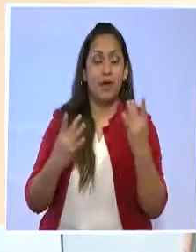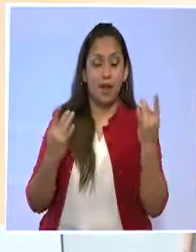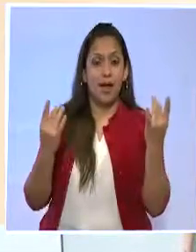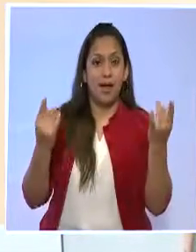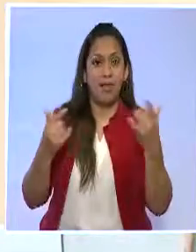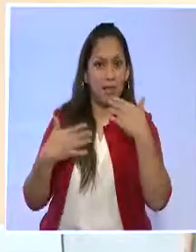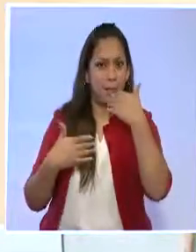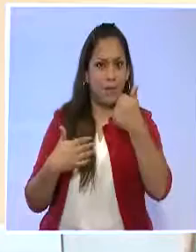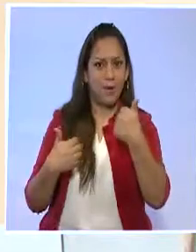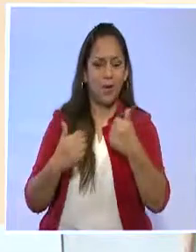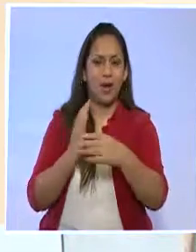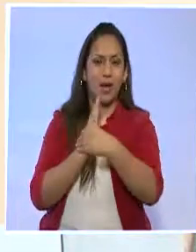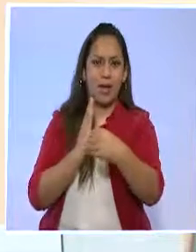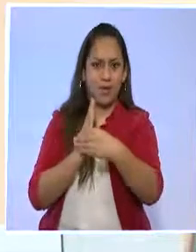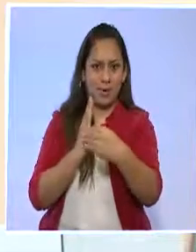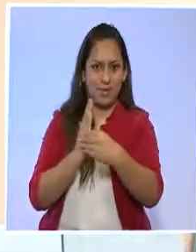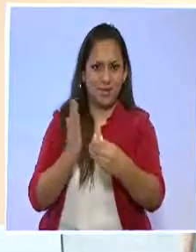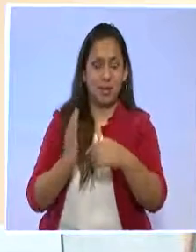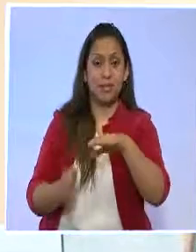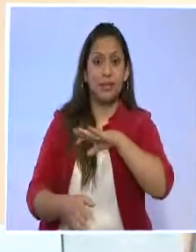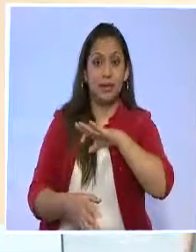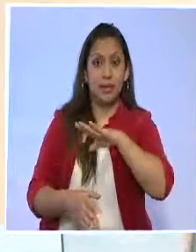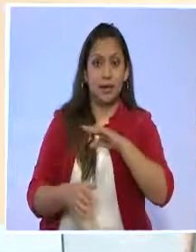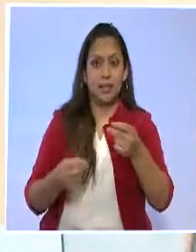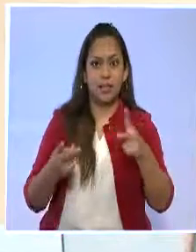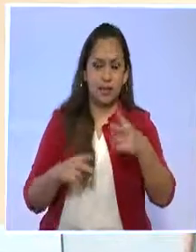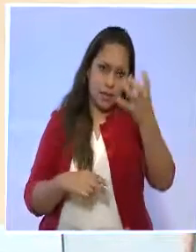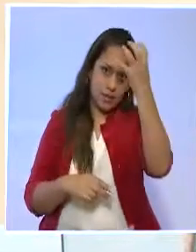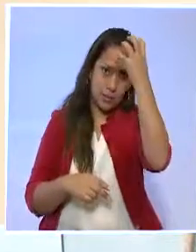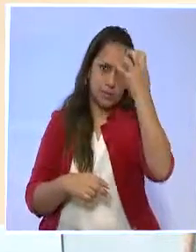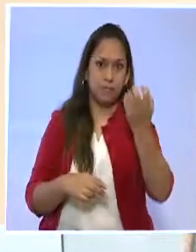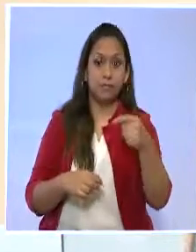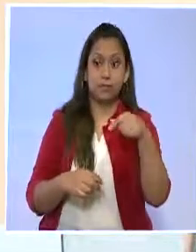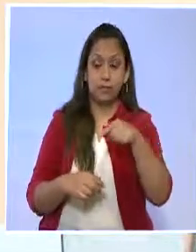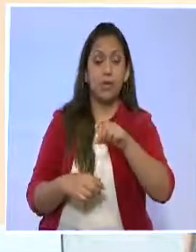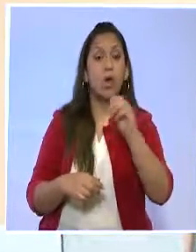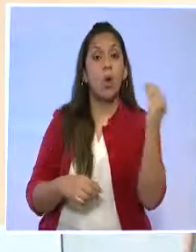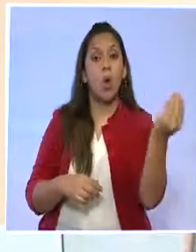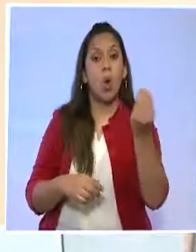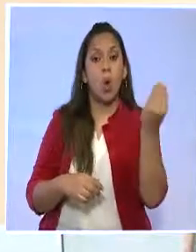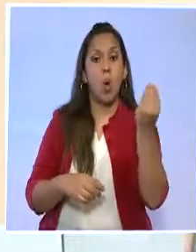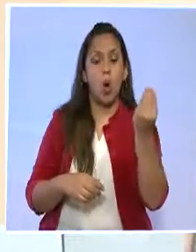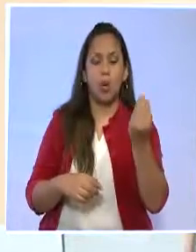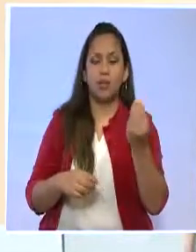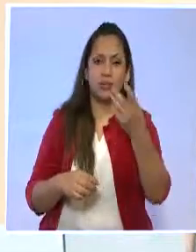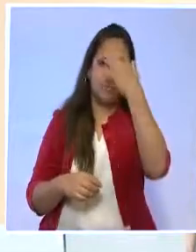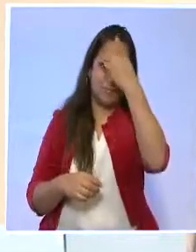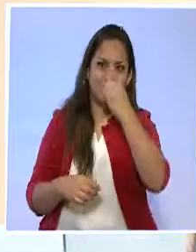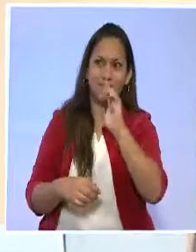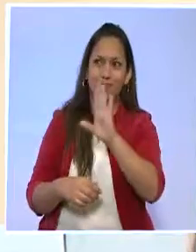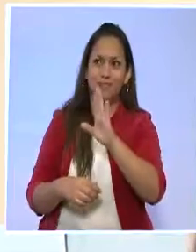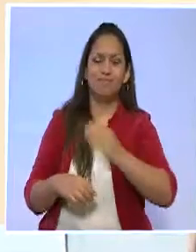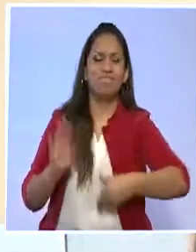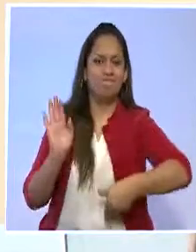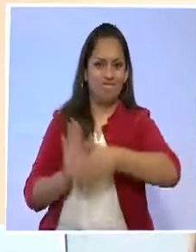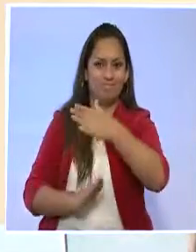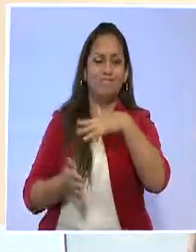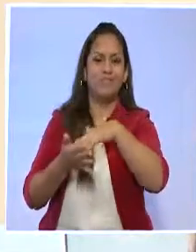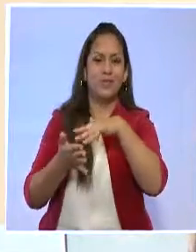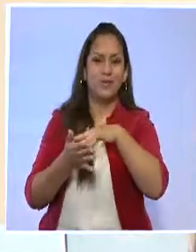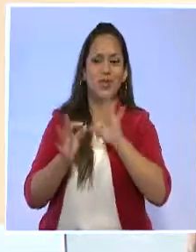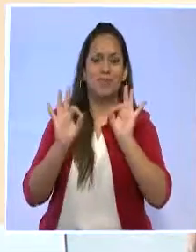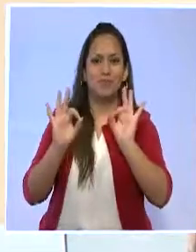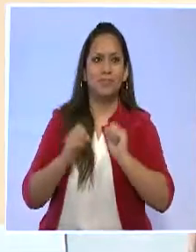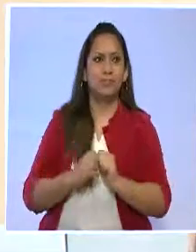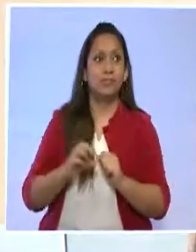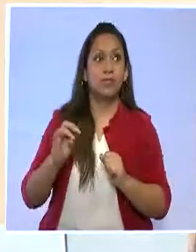de nuestra capacidad técnica y académica y que estos jóvenes hayan tomado esa decisión realmente importante ministras